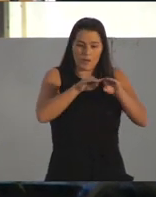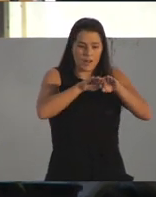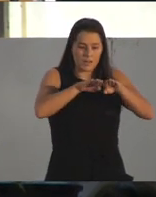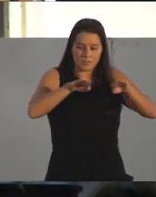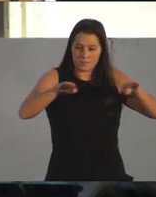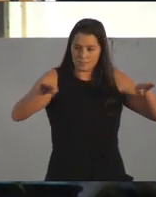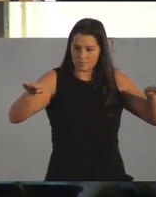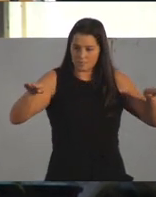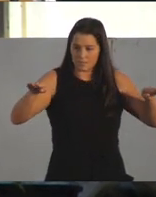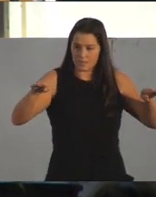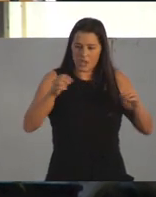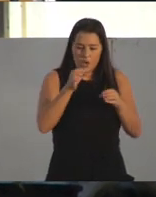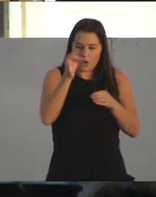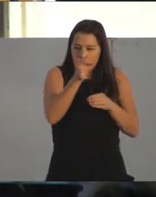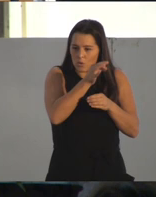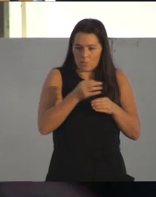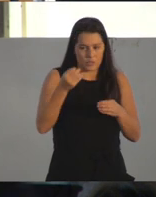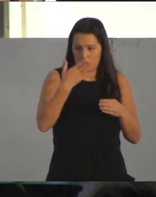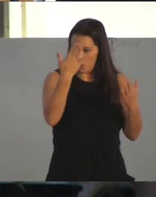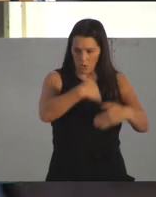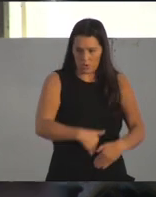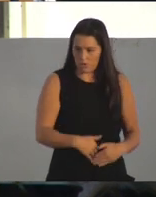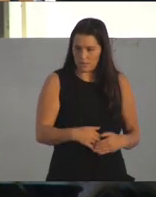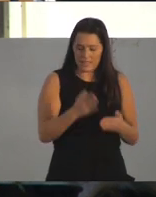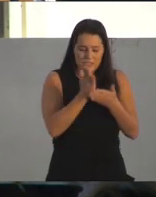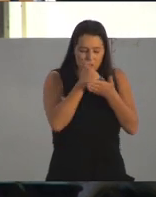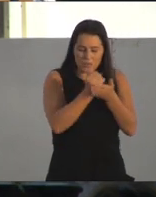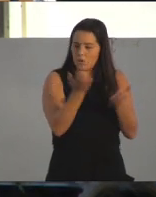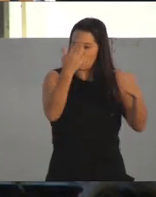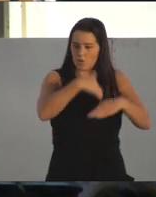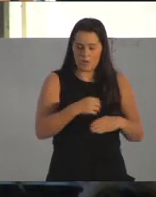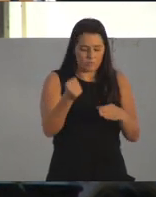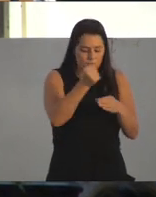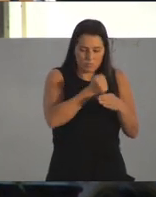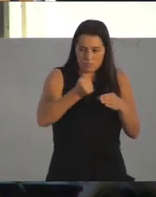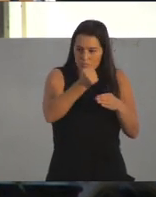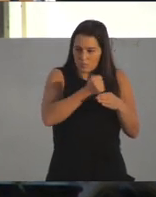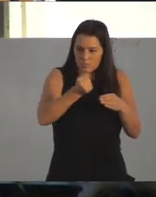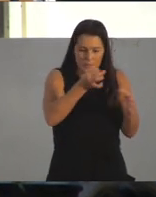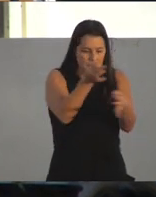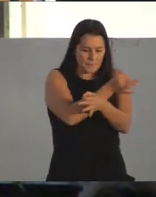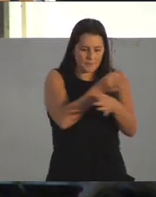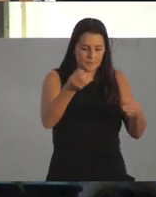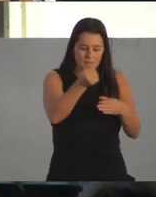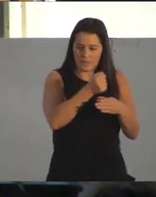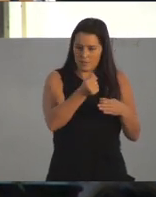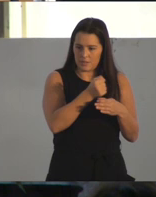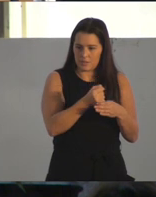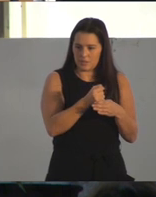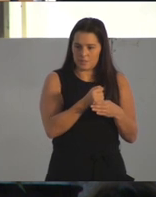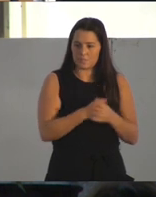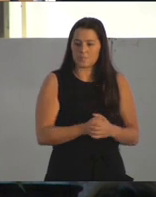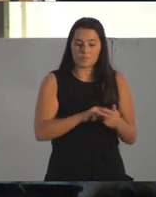haya grumitos y cachitos y dobles texturas en los purés. El trozo pequeño, de